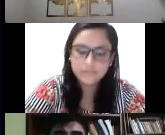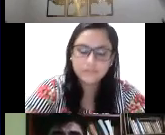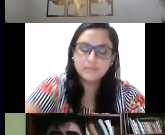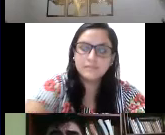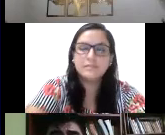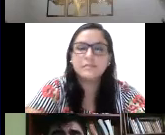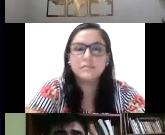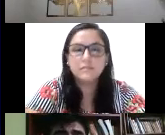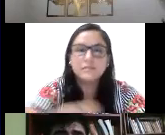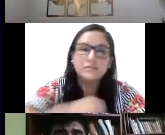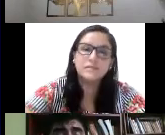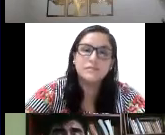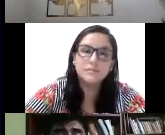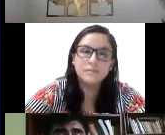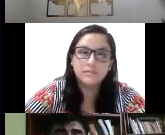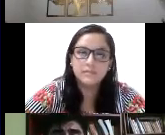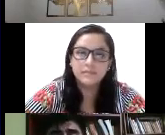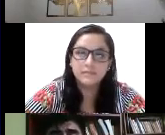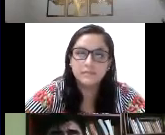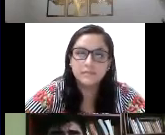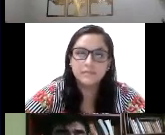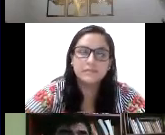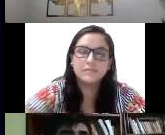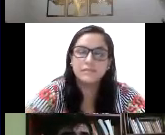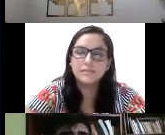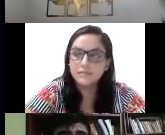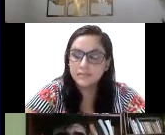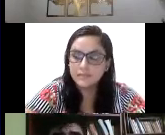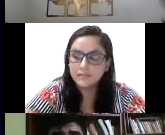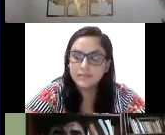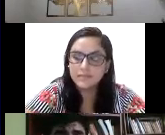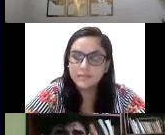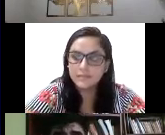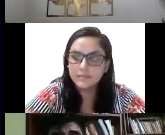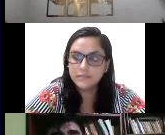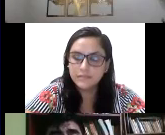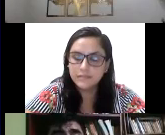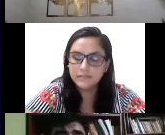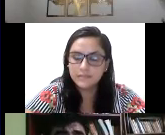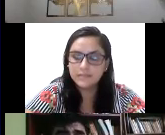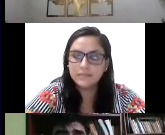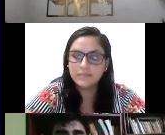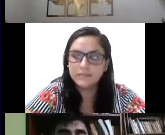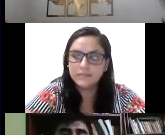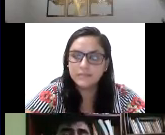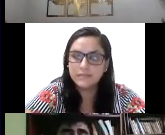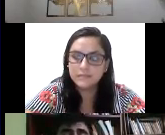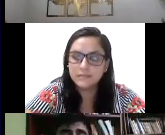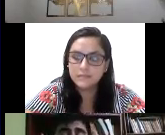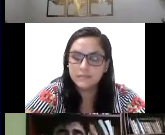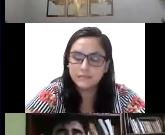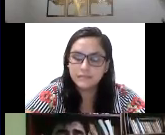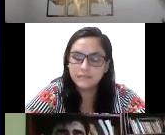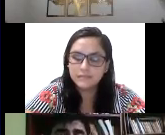¿no? Se sabe también de que considerando como secuelas principales aspectos respiratorios, funcionales, tenemos que